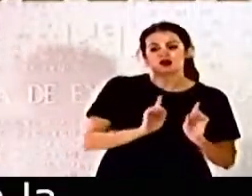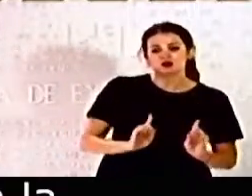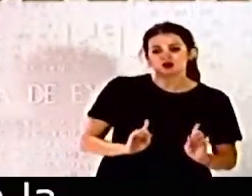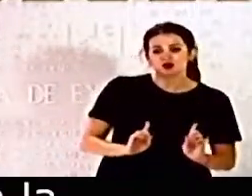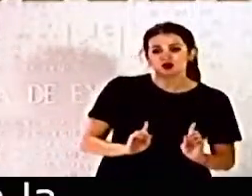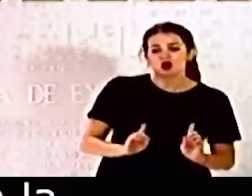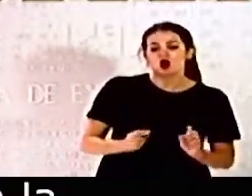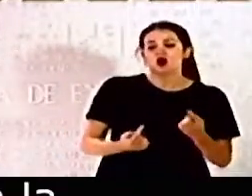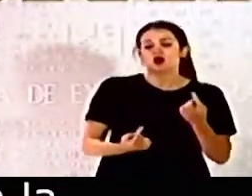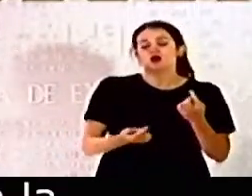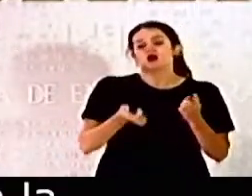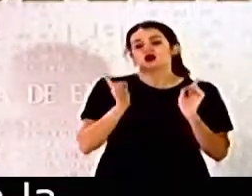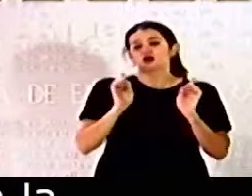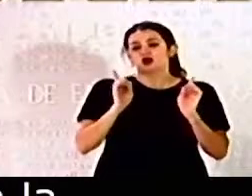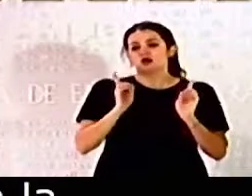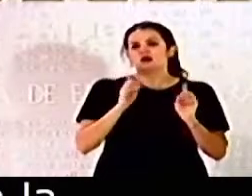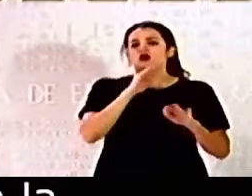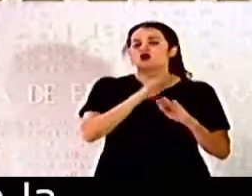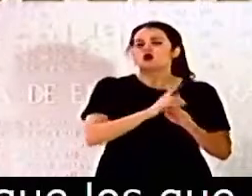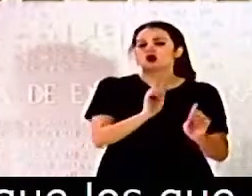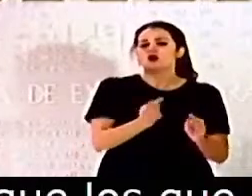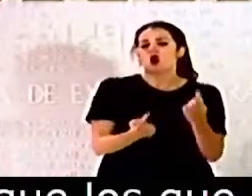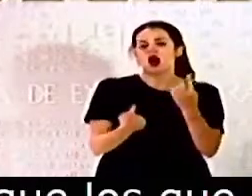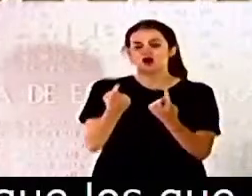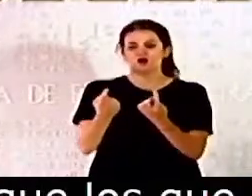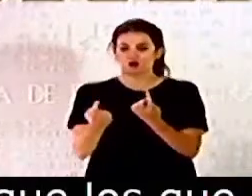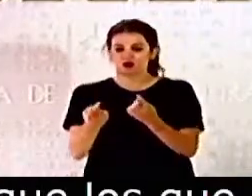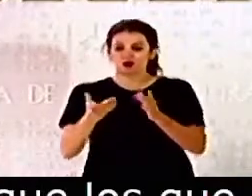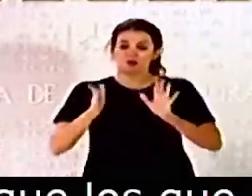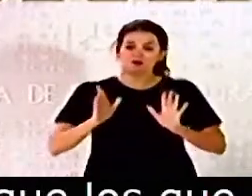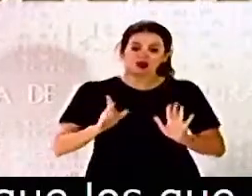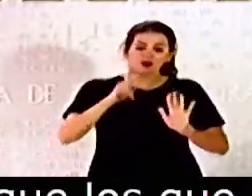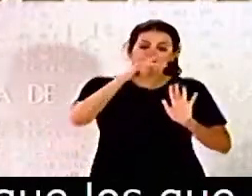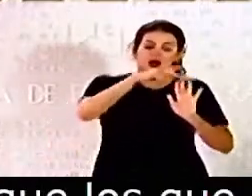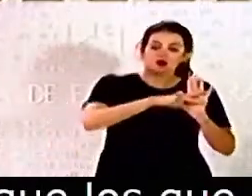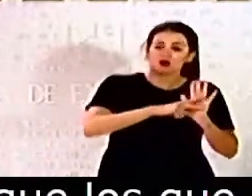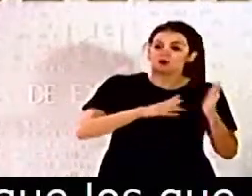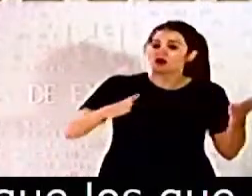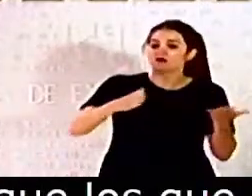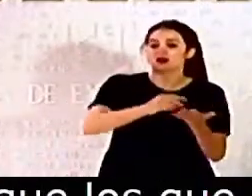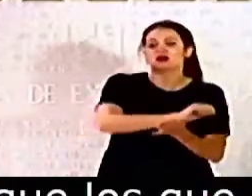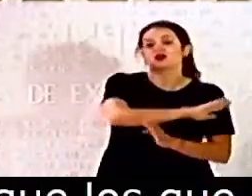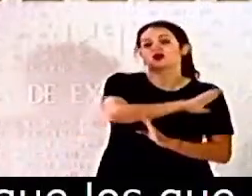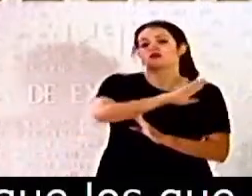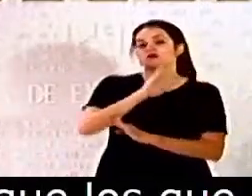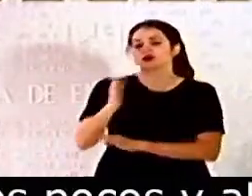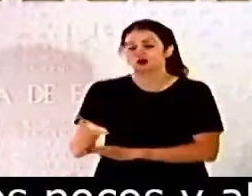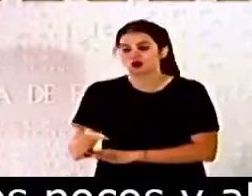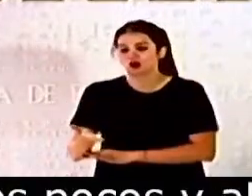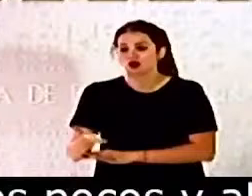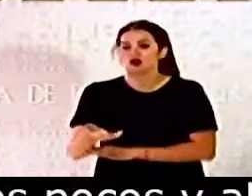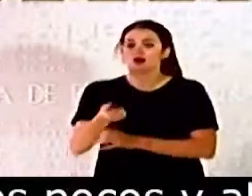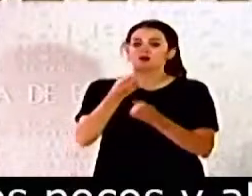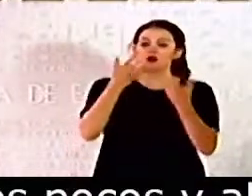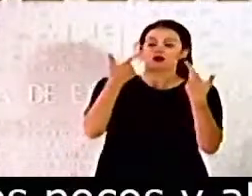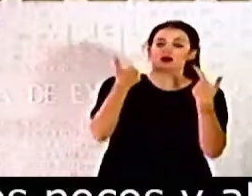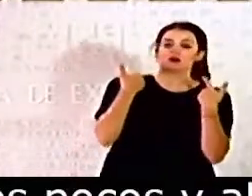unos pocos. Y al final las medidas restrictivas son para todos, para los que nos hemos portado bien y los que se han portado menos